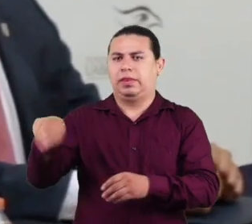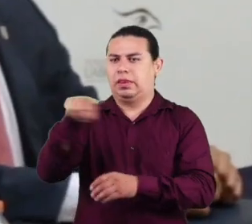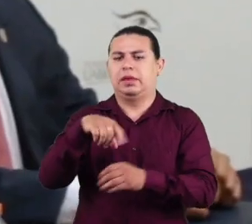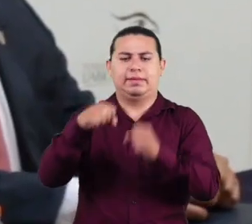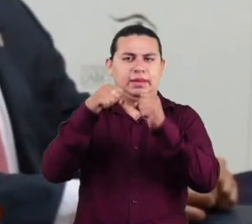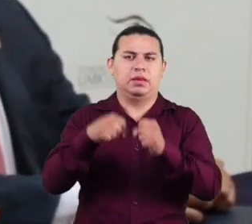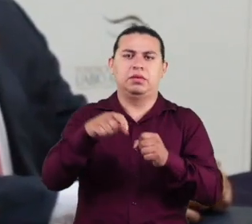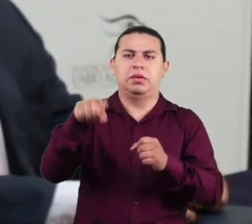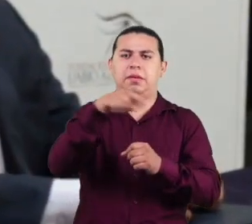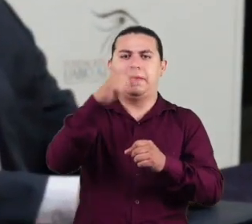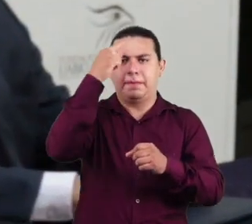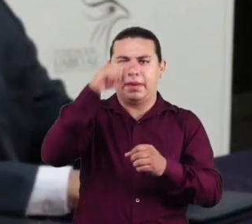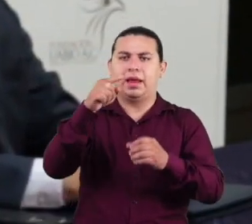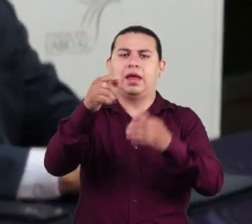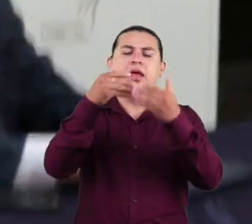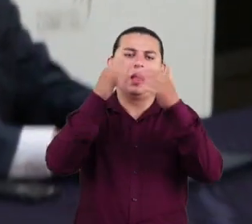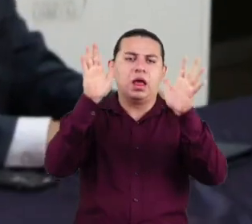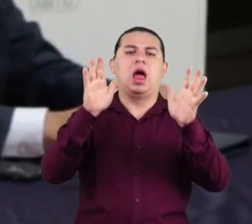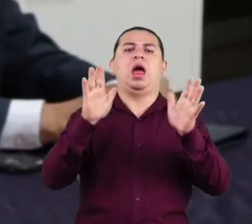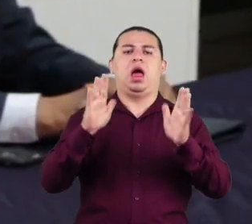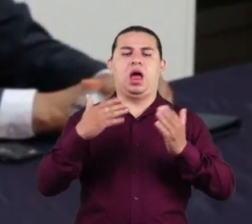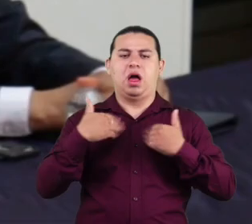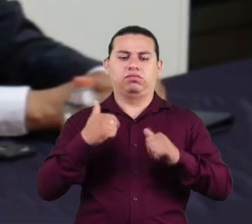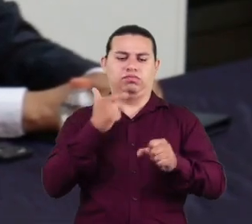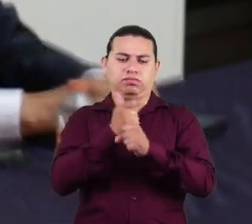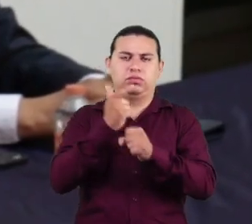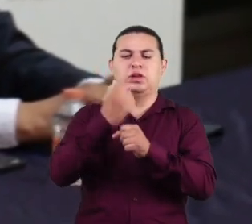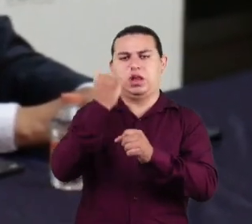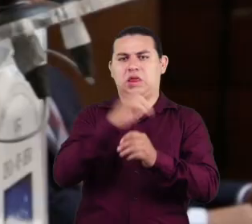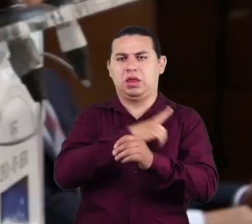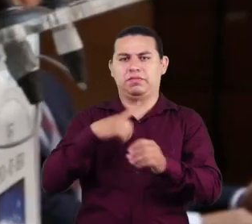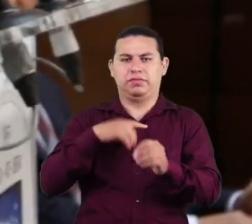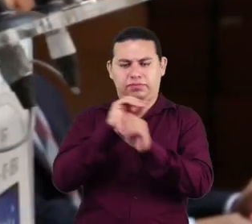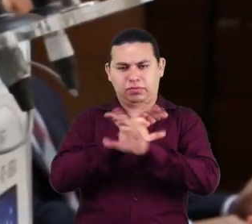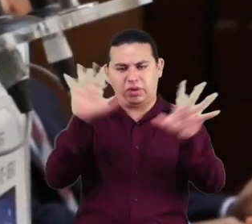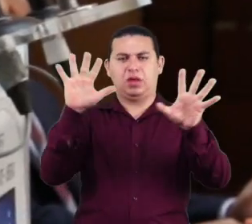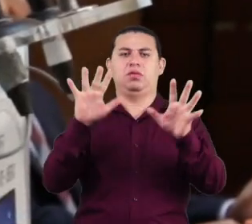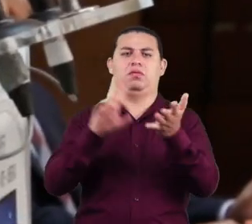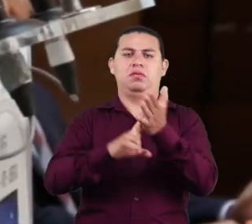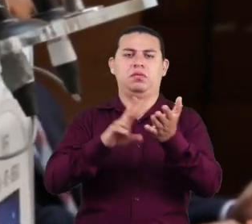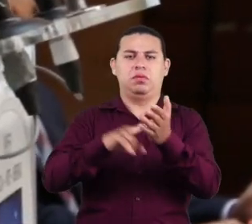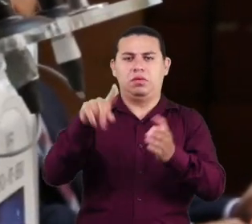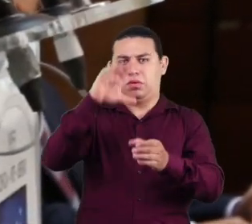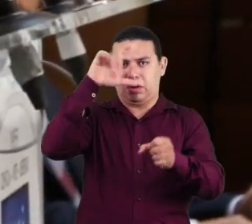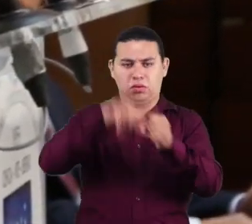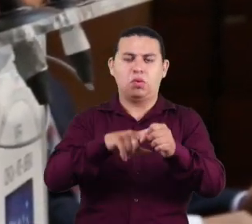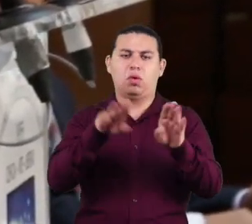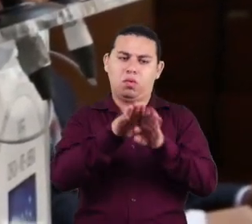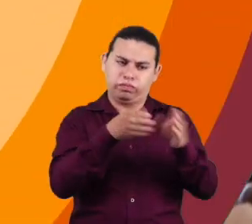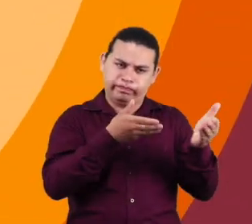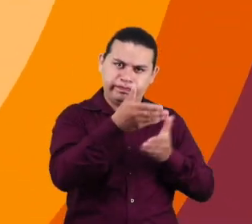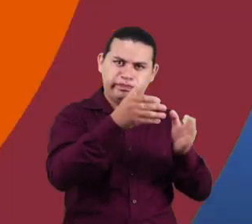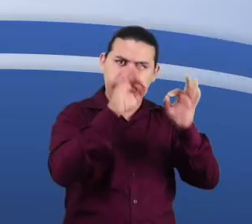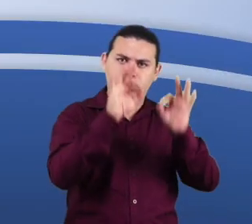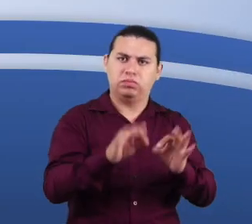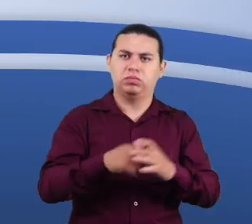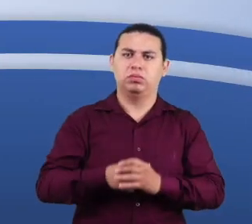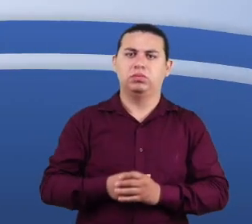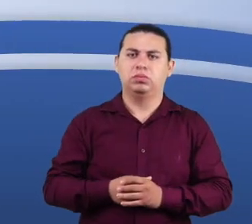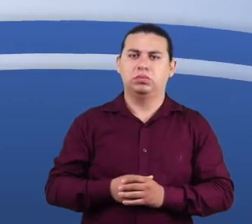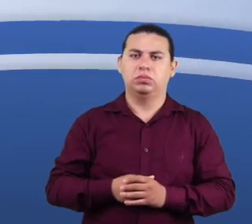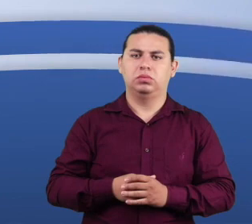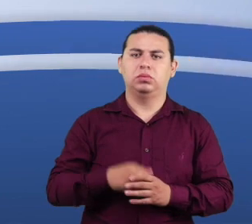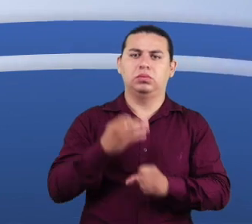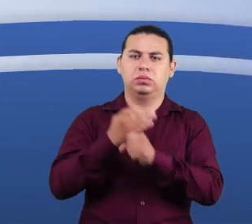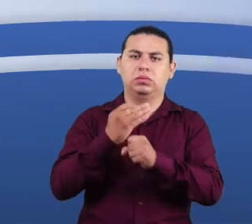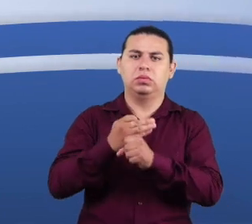que la mejor seguridad es la que nos permite anticipar los hechos. Por ello, la importancia de alentar la cultura de la denuncia. Auspicia